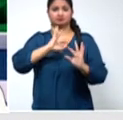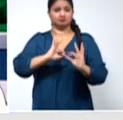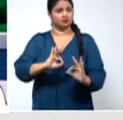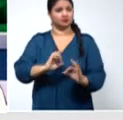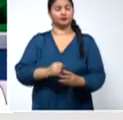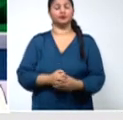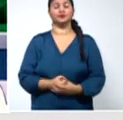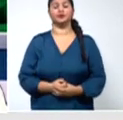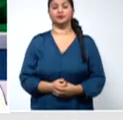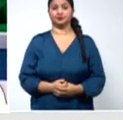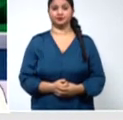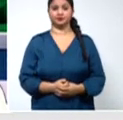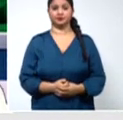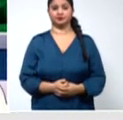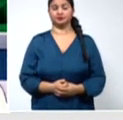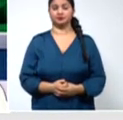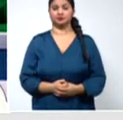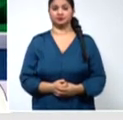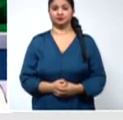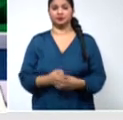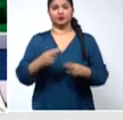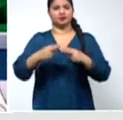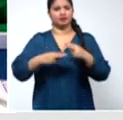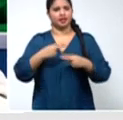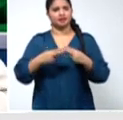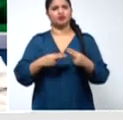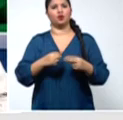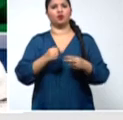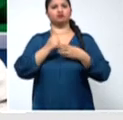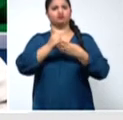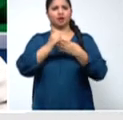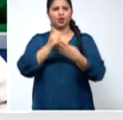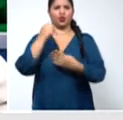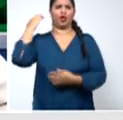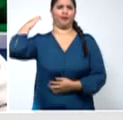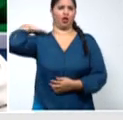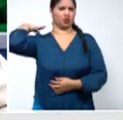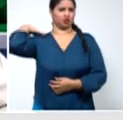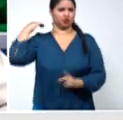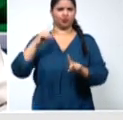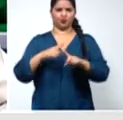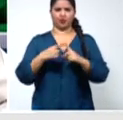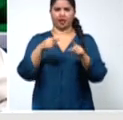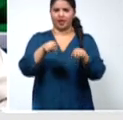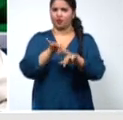reanimación cardiopulmonar ante la parada cardíaca que se realizó.